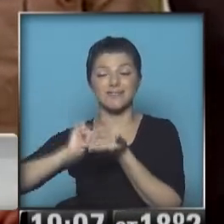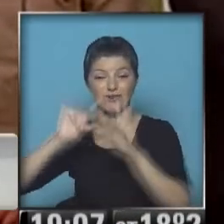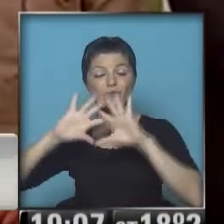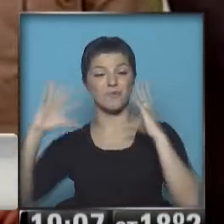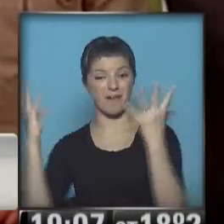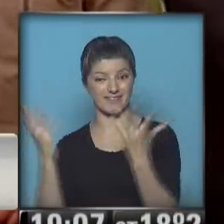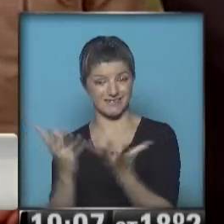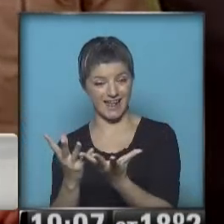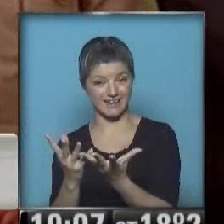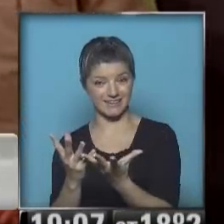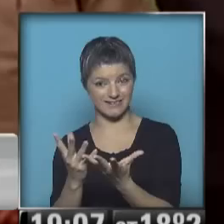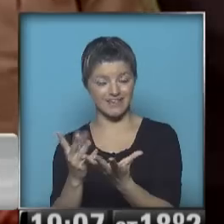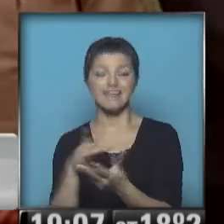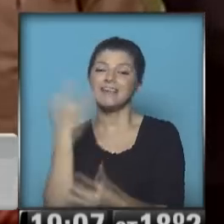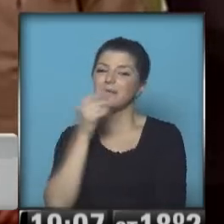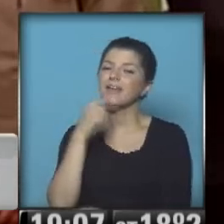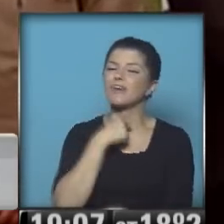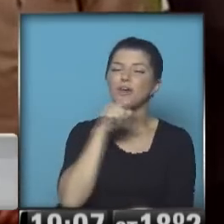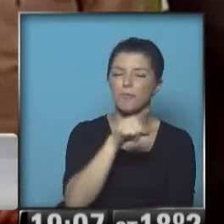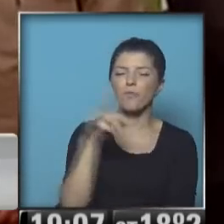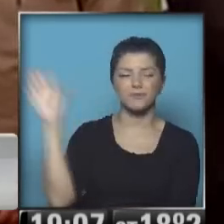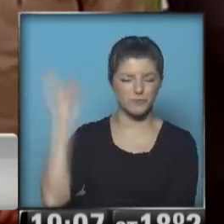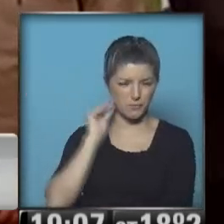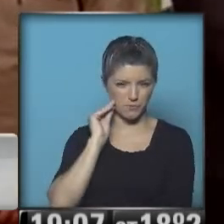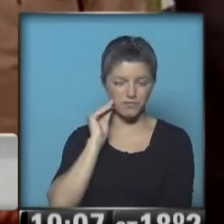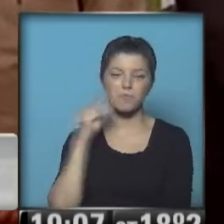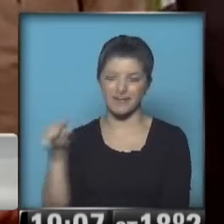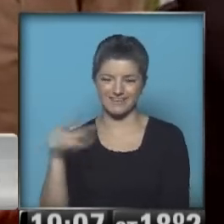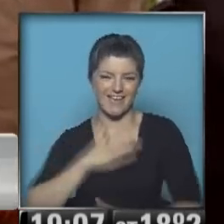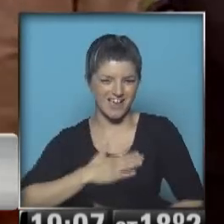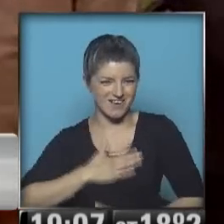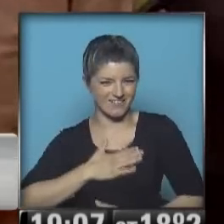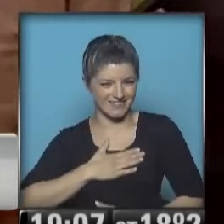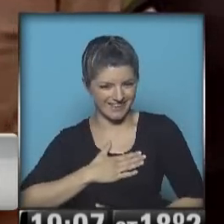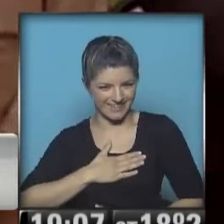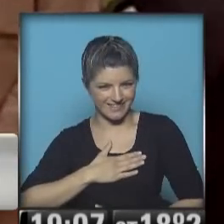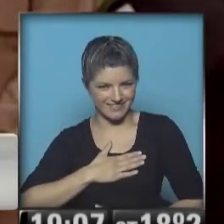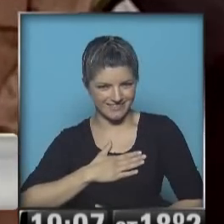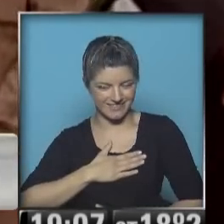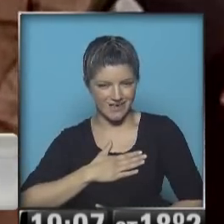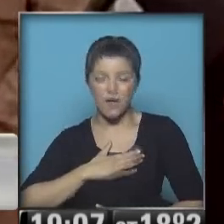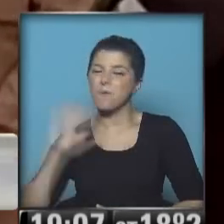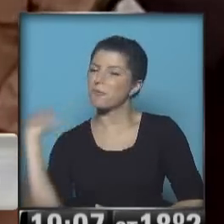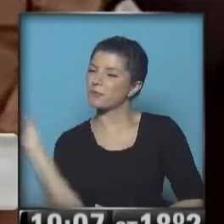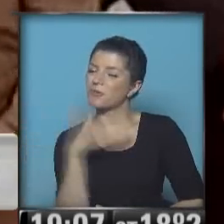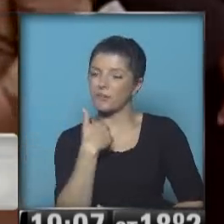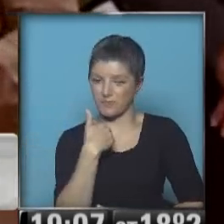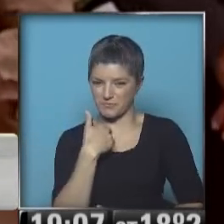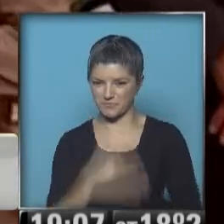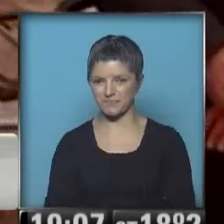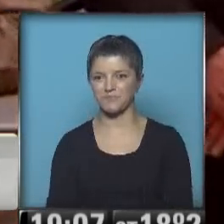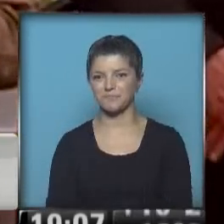y la verdad que me gustaría que vos la escuches a ella porque está muy contenta por todo lo que le estamos dando. Toma,